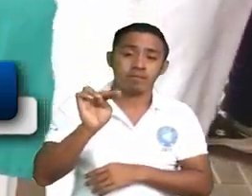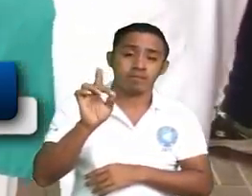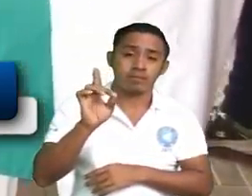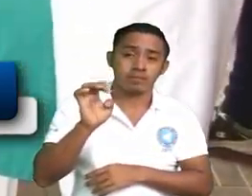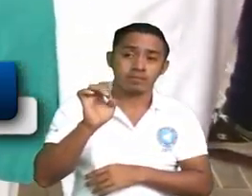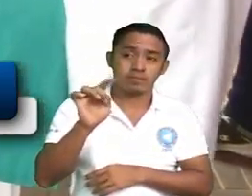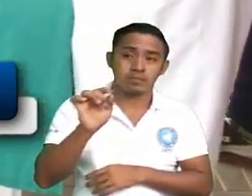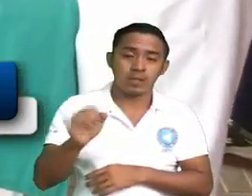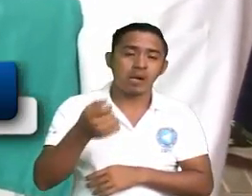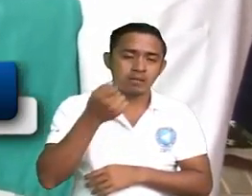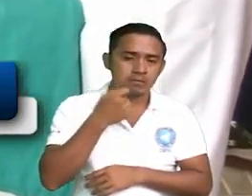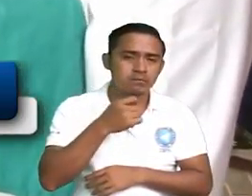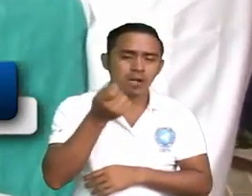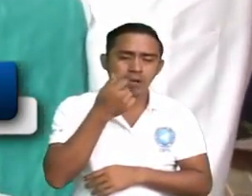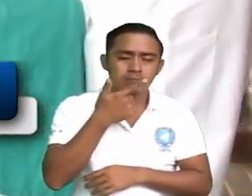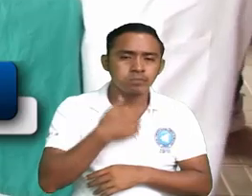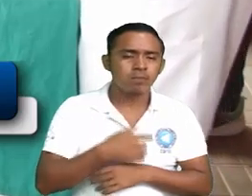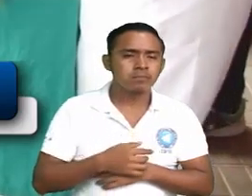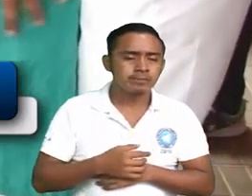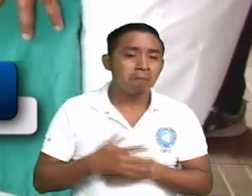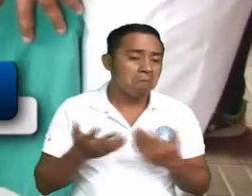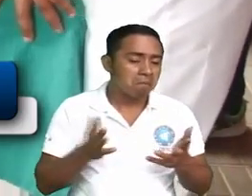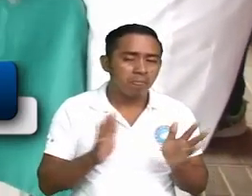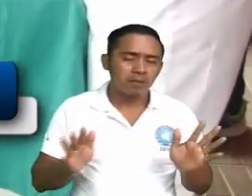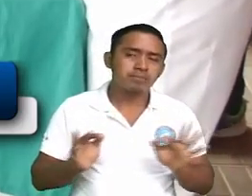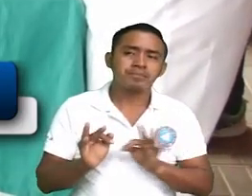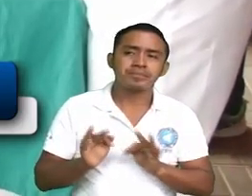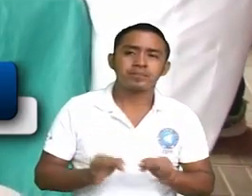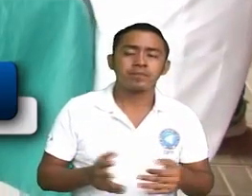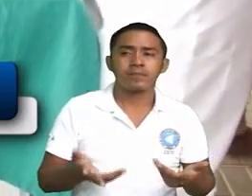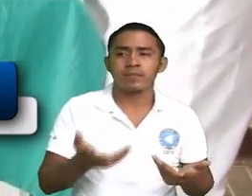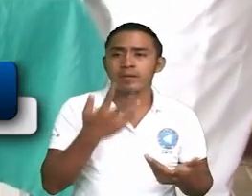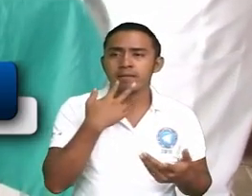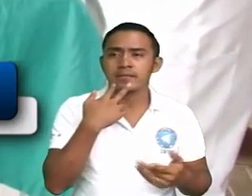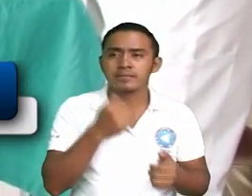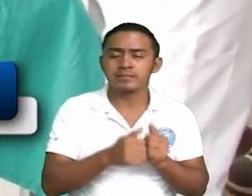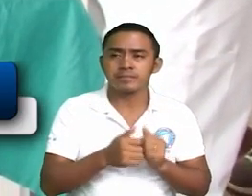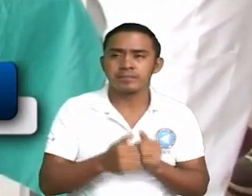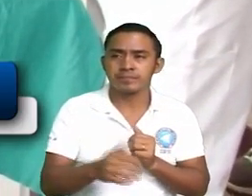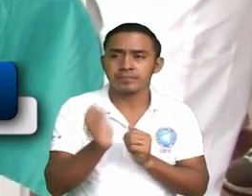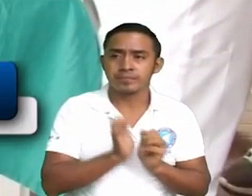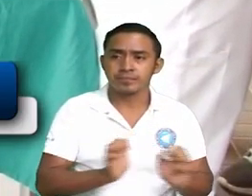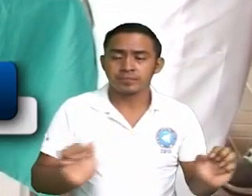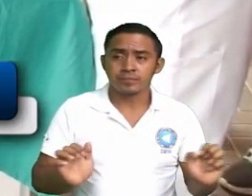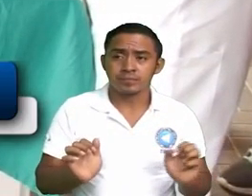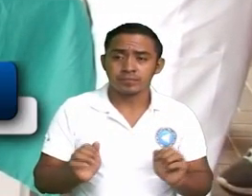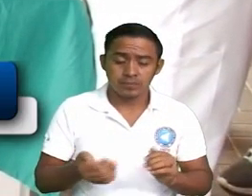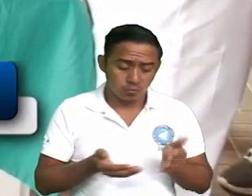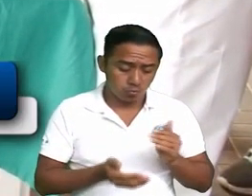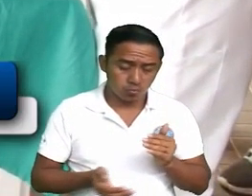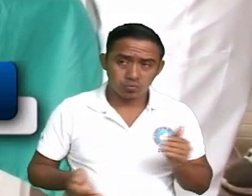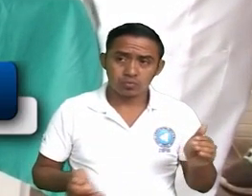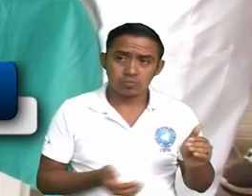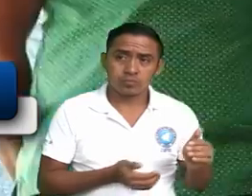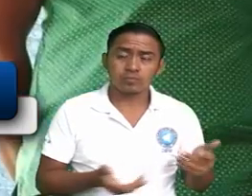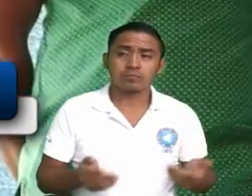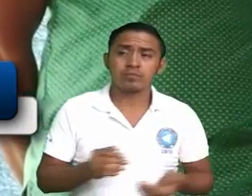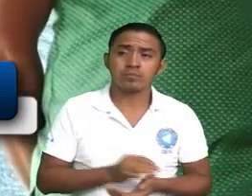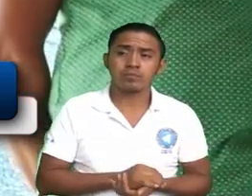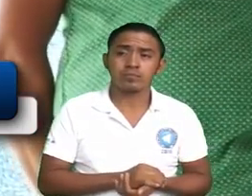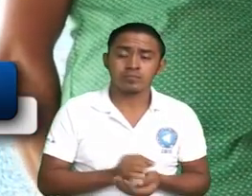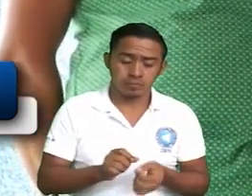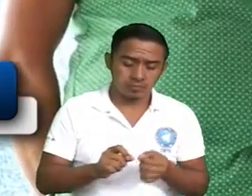tabletita es masticable y pues no hay ningún problema en el caso del niño chiquitito, ¿verdad? Sí. Porque el chiquitito o